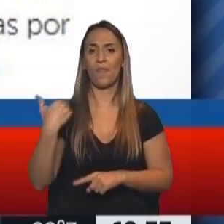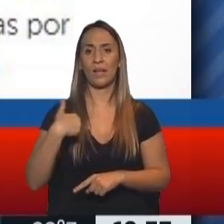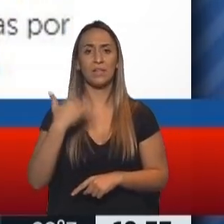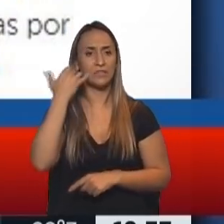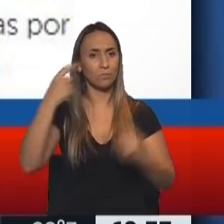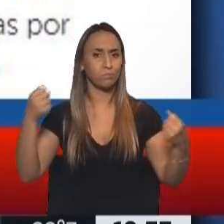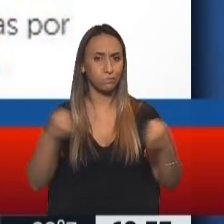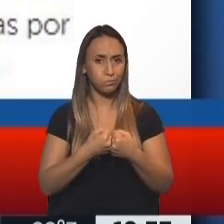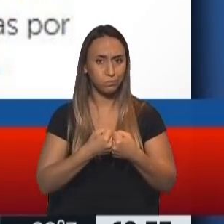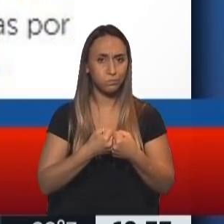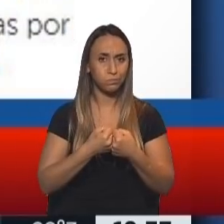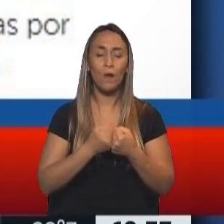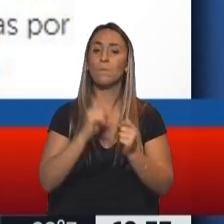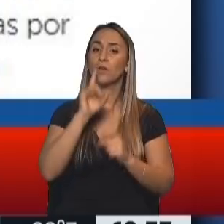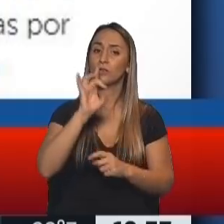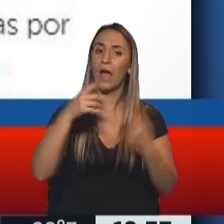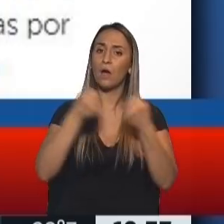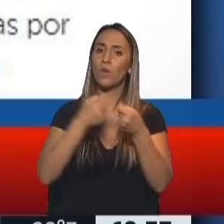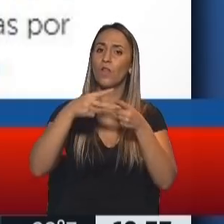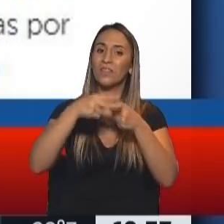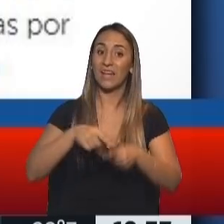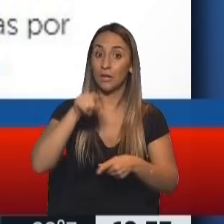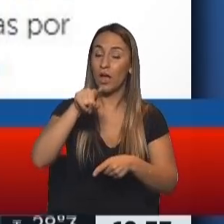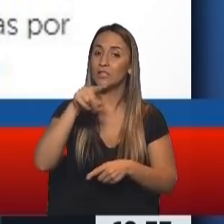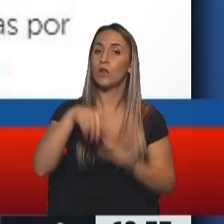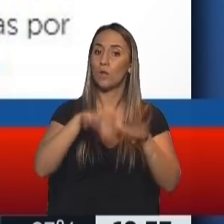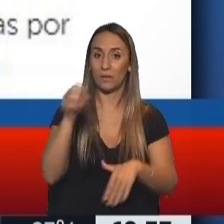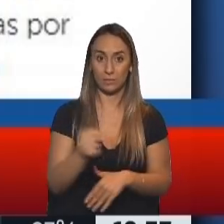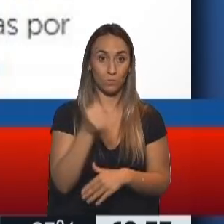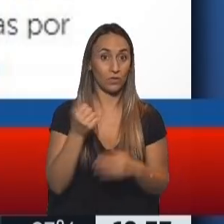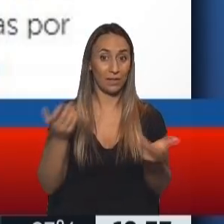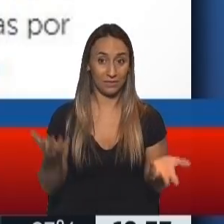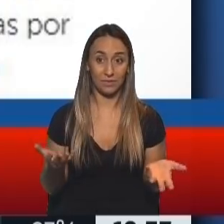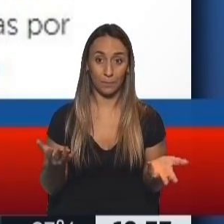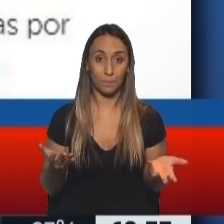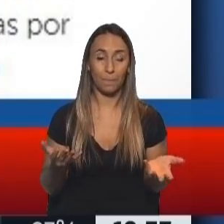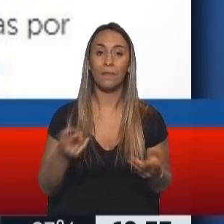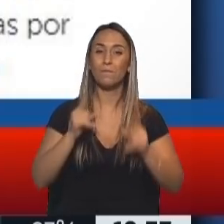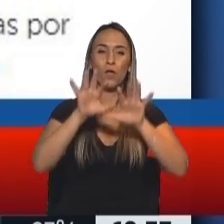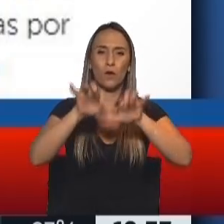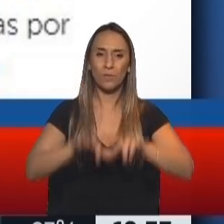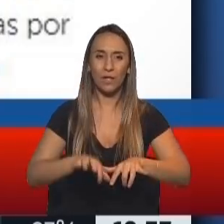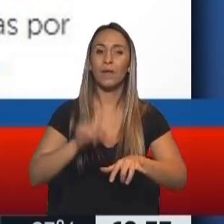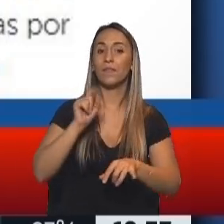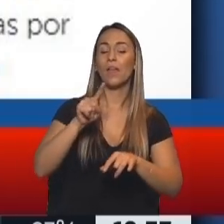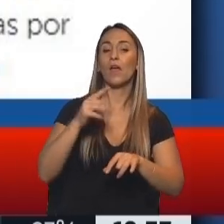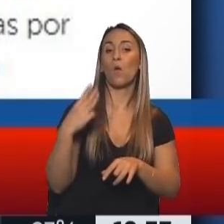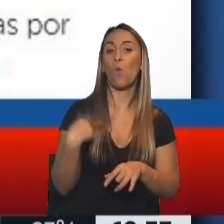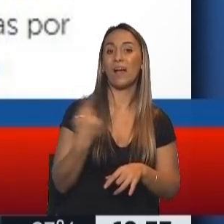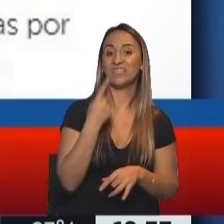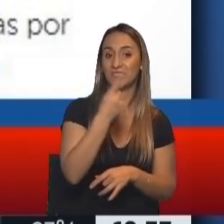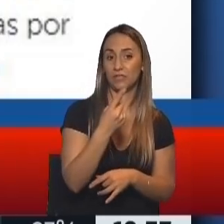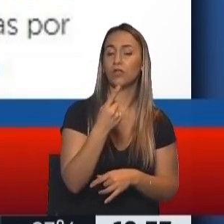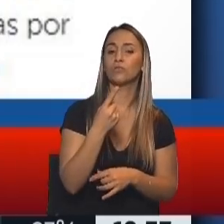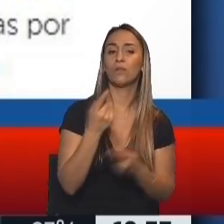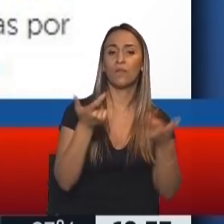a nivel del personal técnico. Esto es lo importante de destacar por parte de este comunicado que viene desde Washington. ¿Sí? El personal del